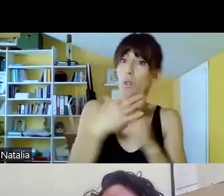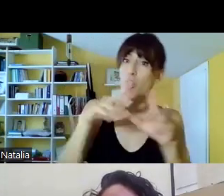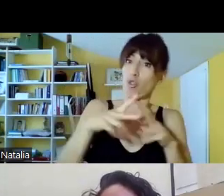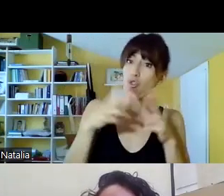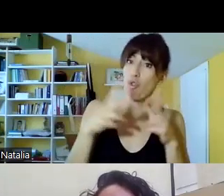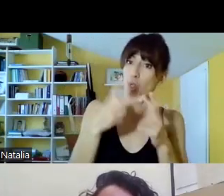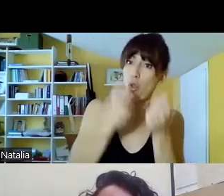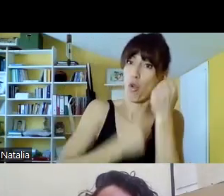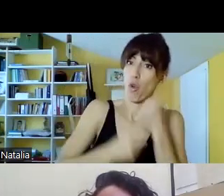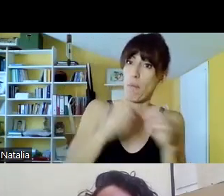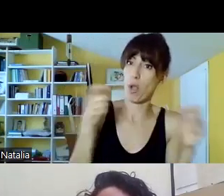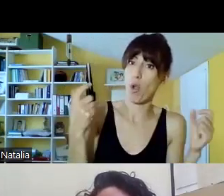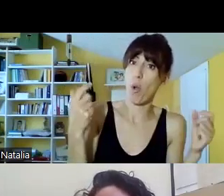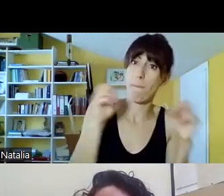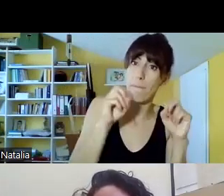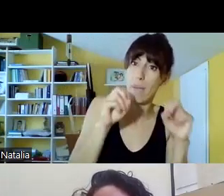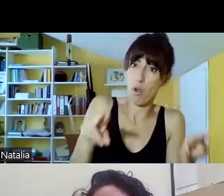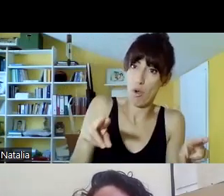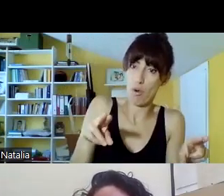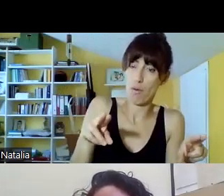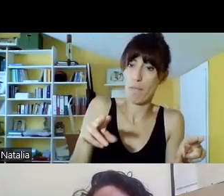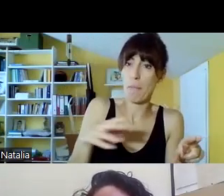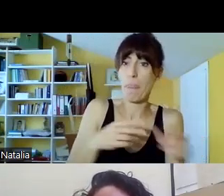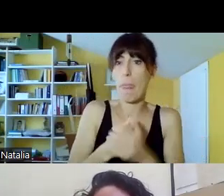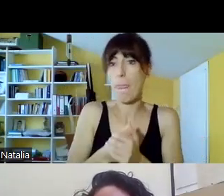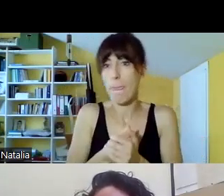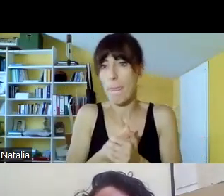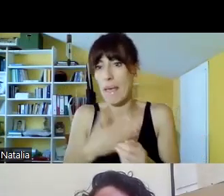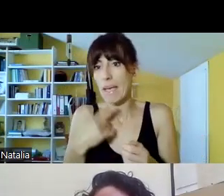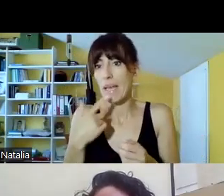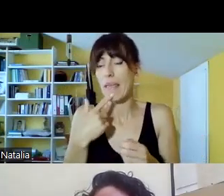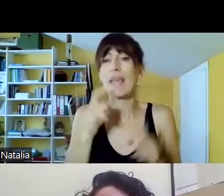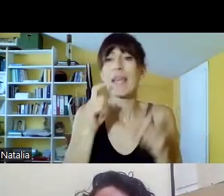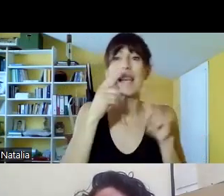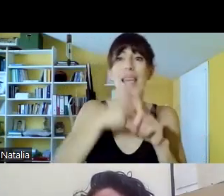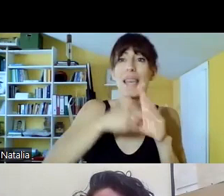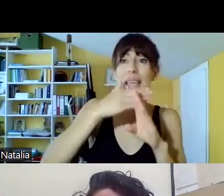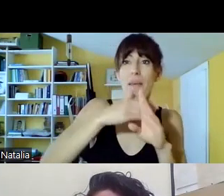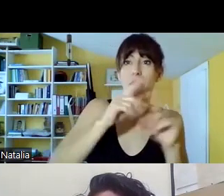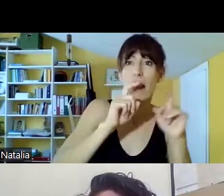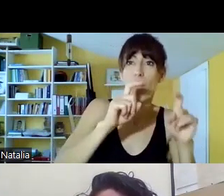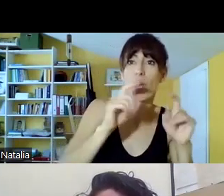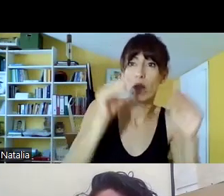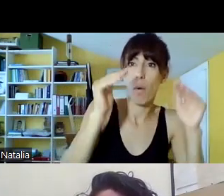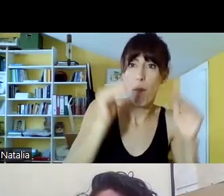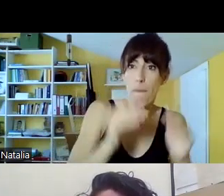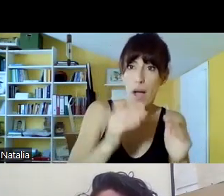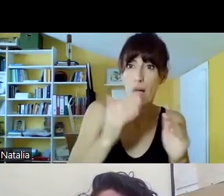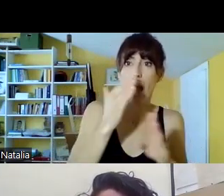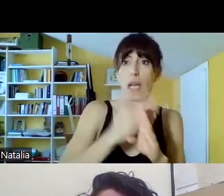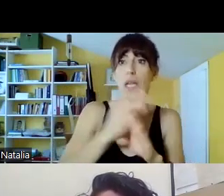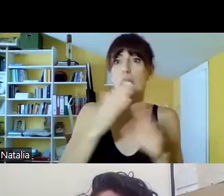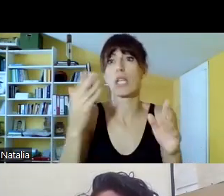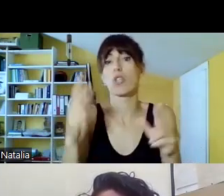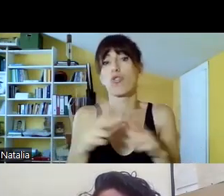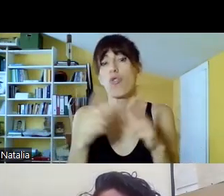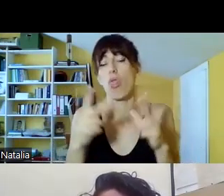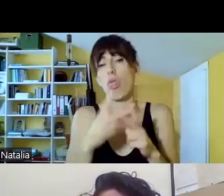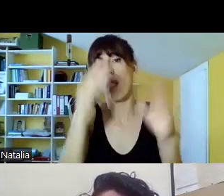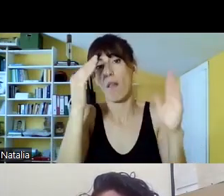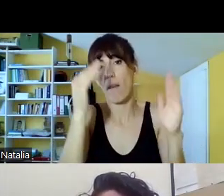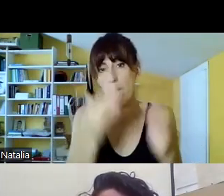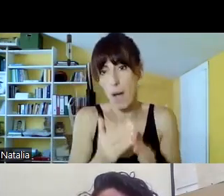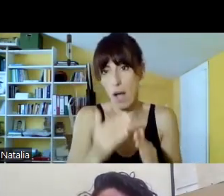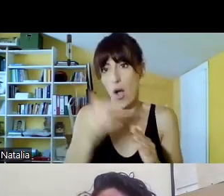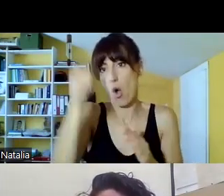socioeconómicas. Es decir, cada vez que baja el nivel educativo y la clase social, tanto hombres como